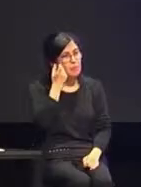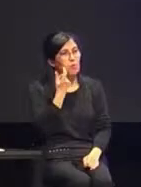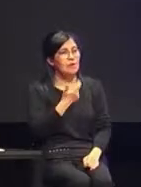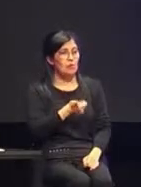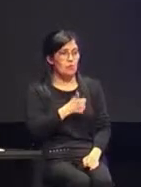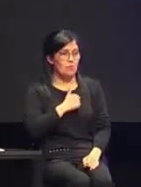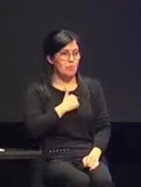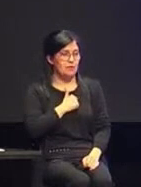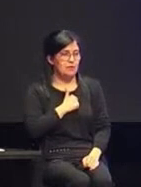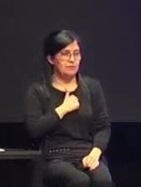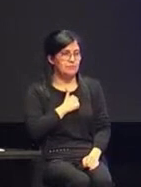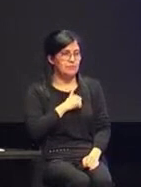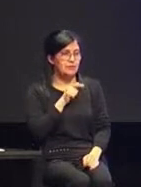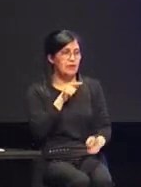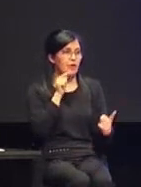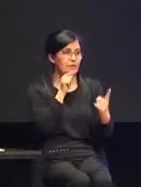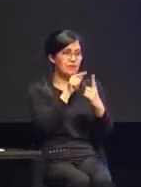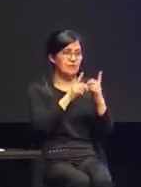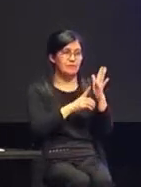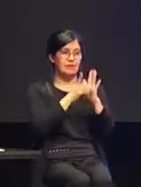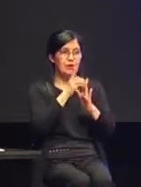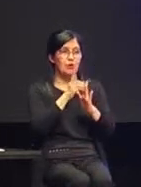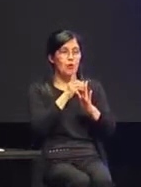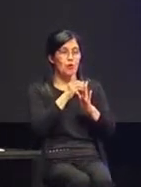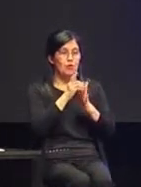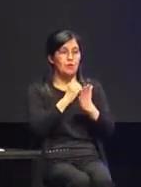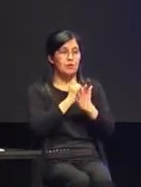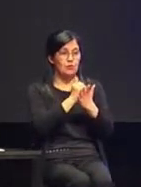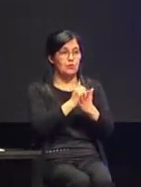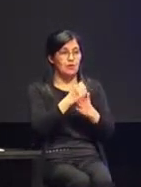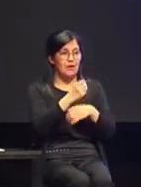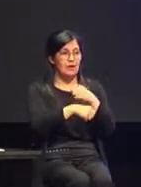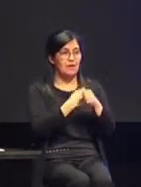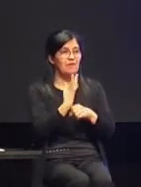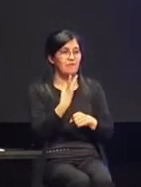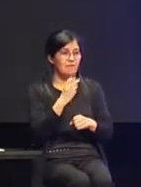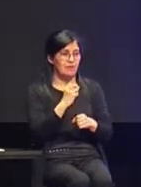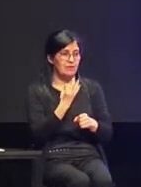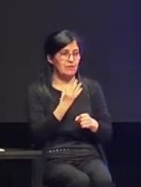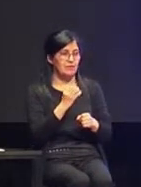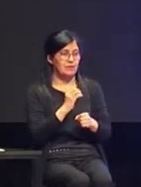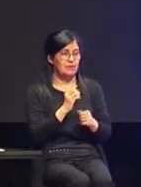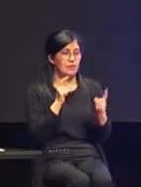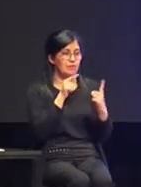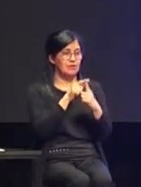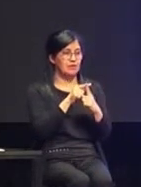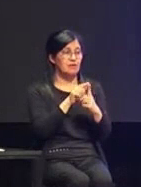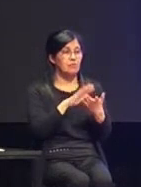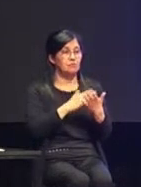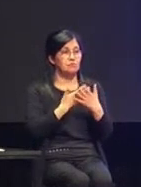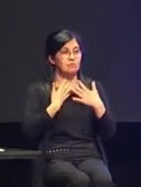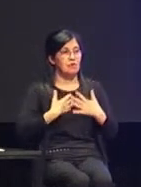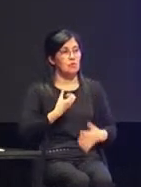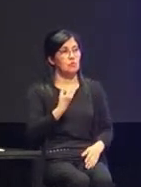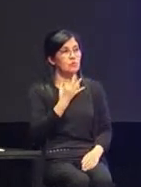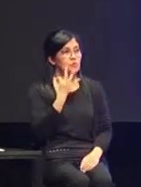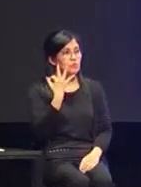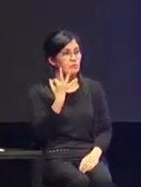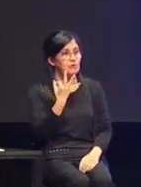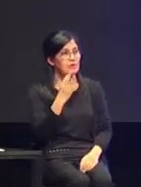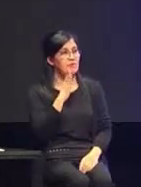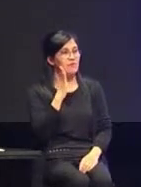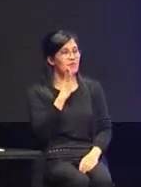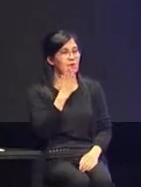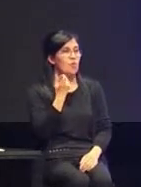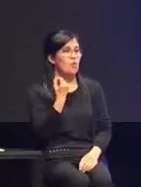cumplir? Dentro de los Objetivos de Desarrollo Sostenible para el 2030 está el Objetivo de Salud 3, que básicamente